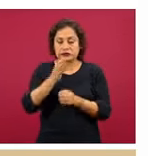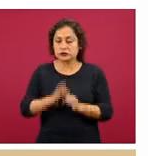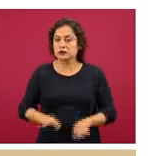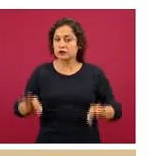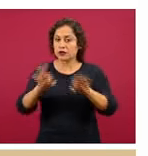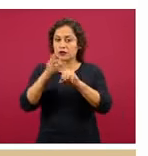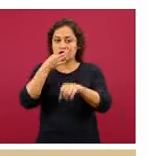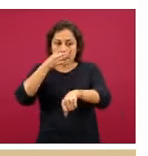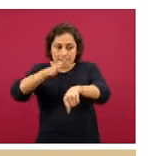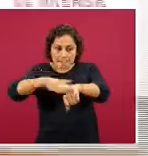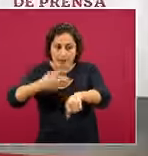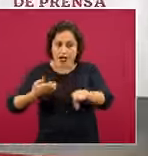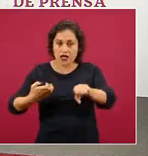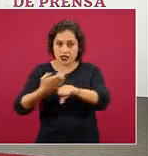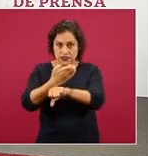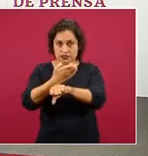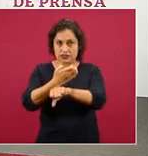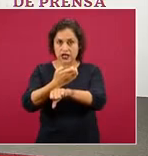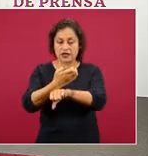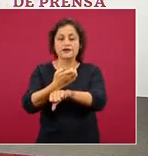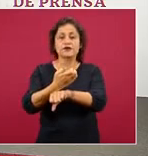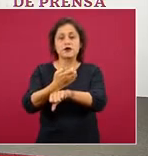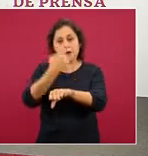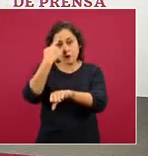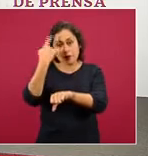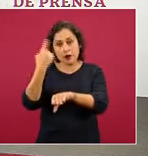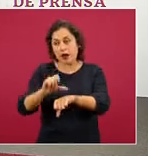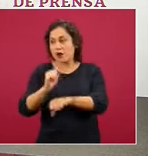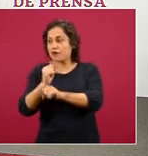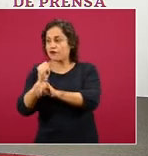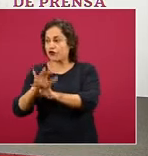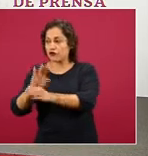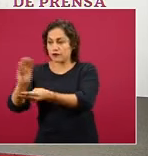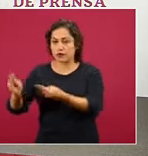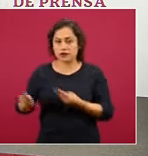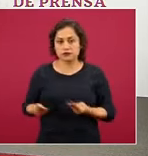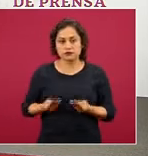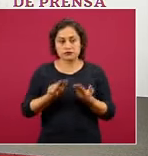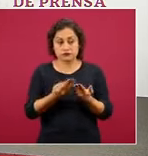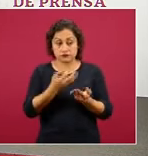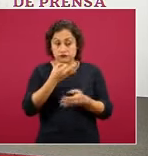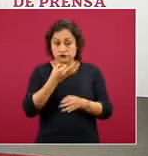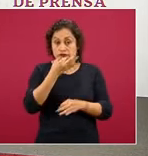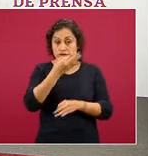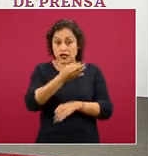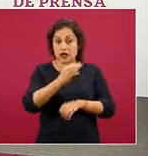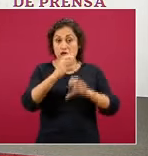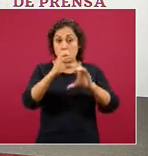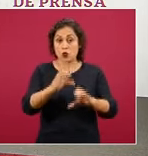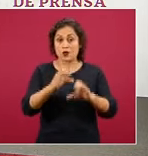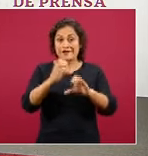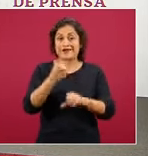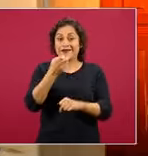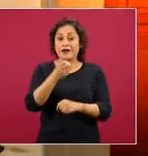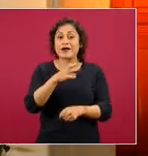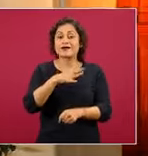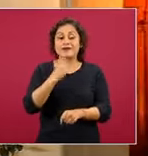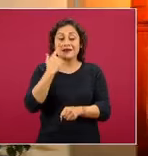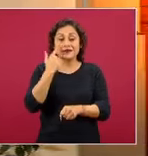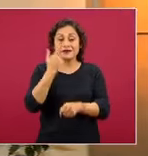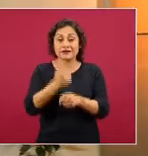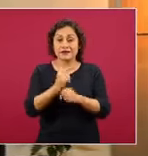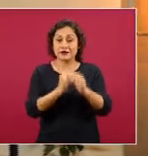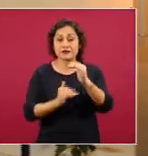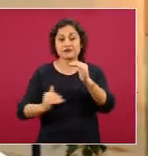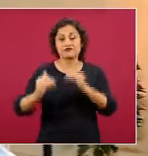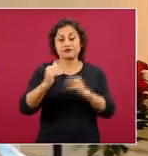notar junto con los otros datos epidemiológicos que en el estado de Coahuila es de los estados que también tenemos un incremento en el exceso de mortalidad